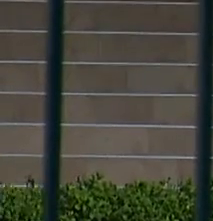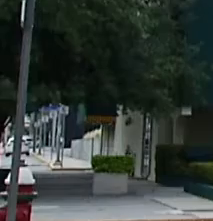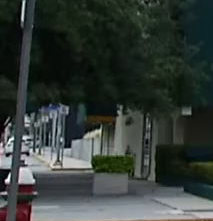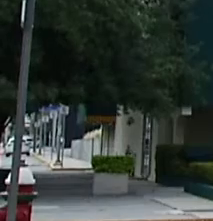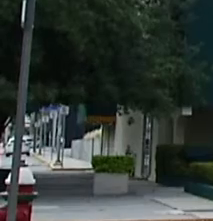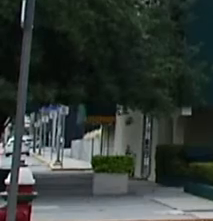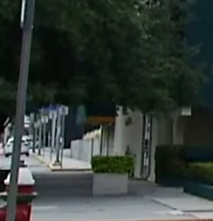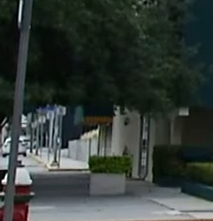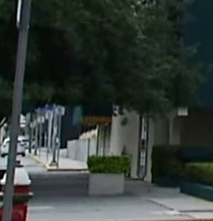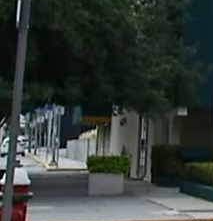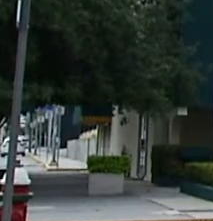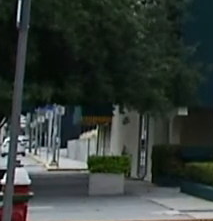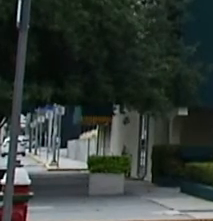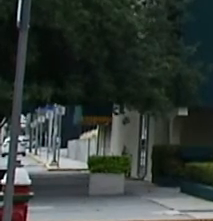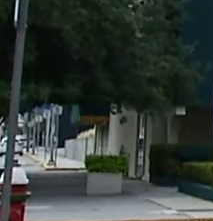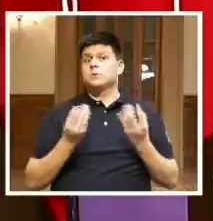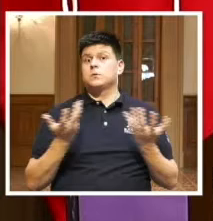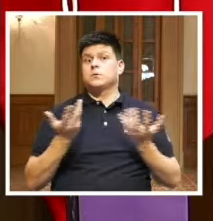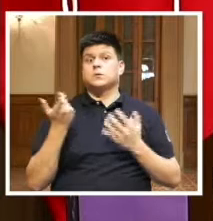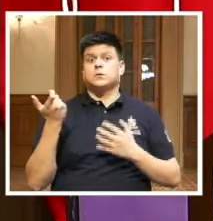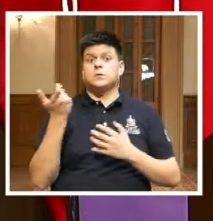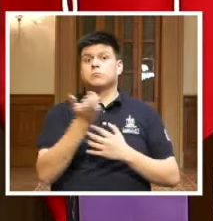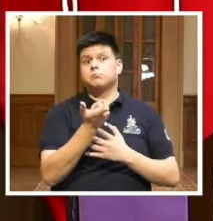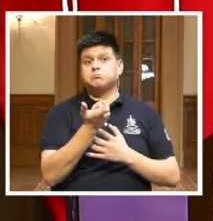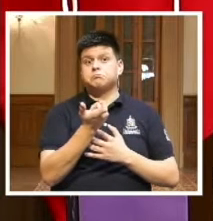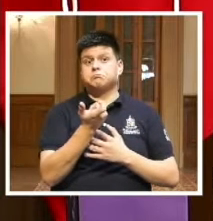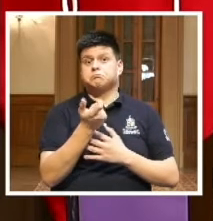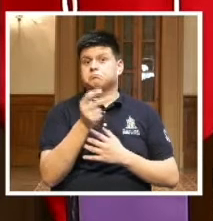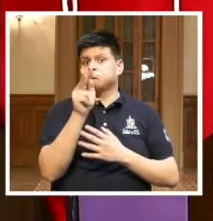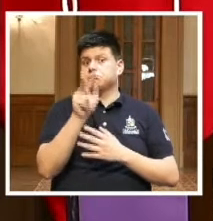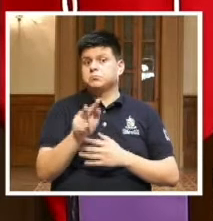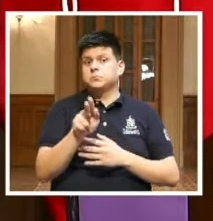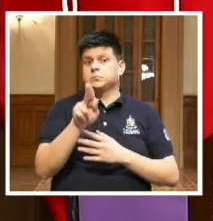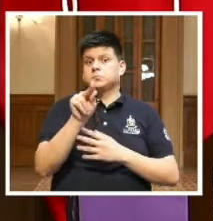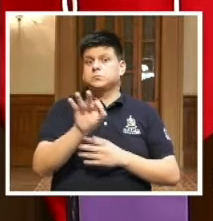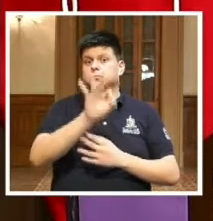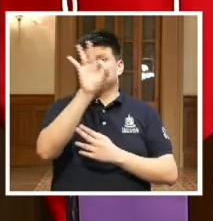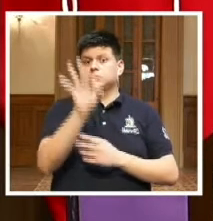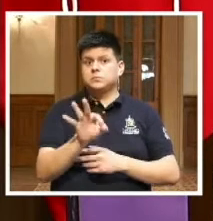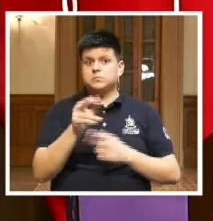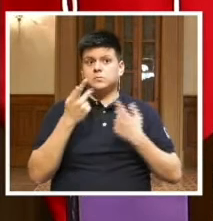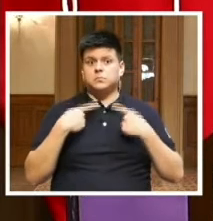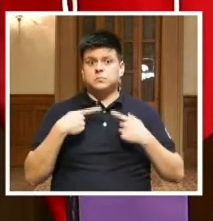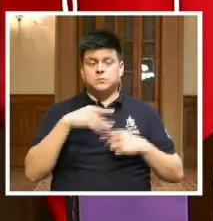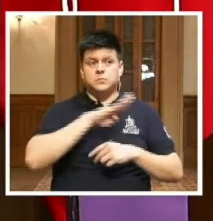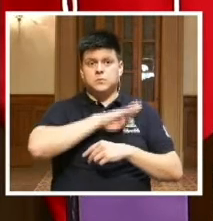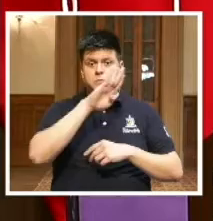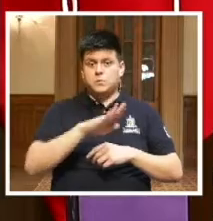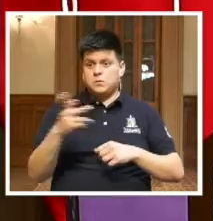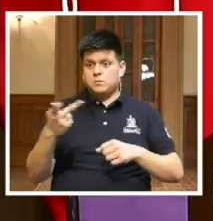las familias que enfrentan la pérdida de un ser querido prácticamente el 80% de las defunciones que han